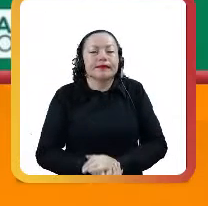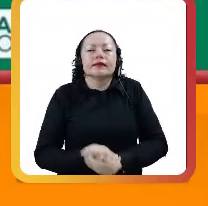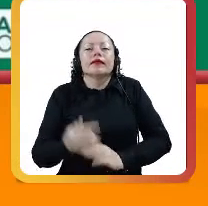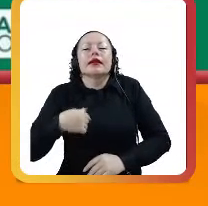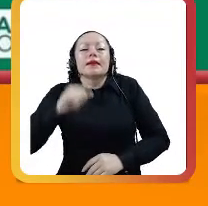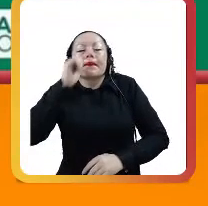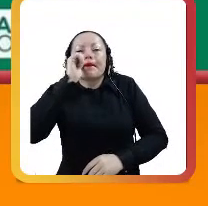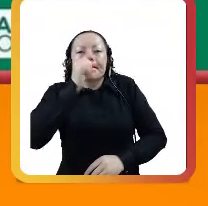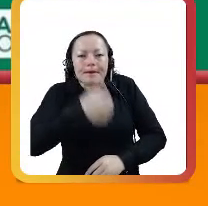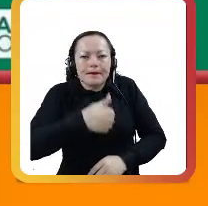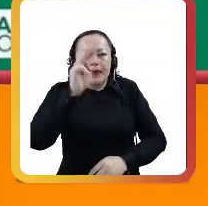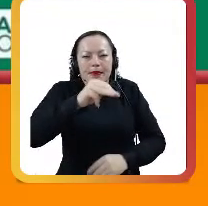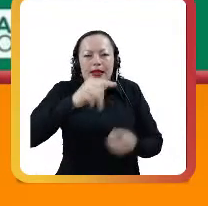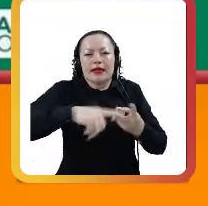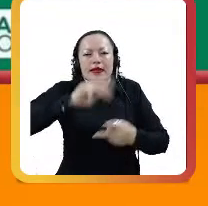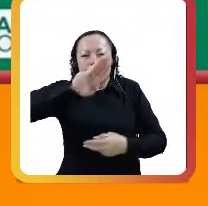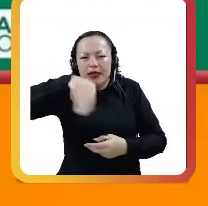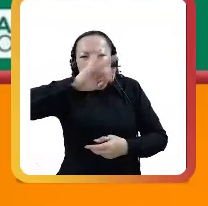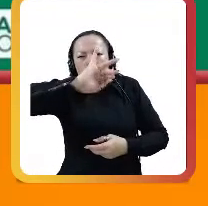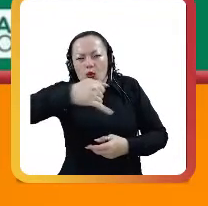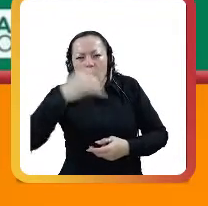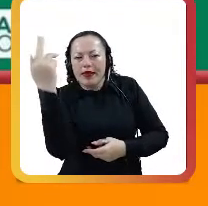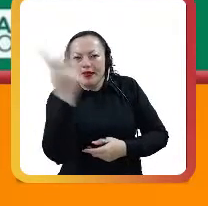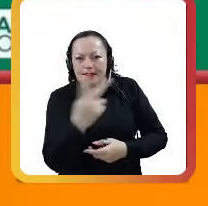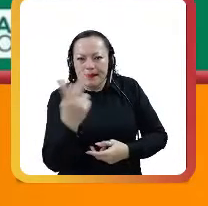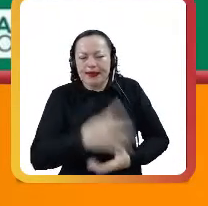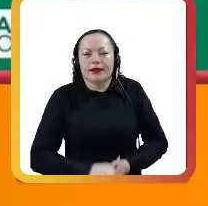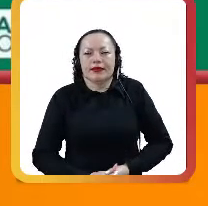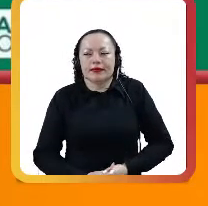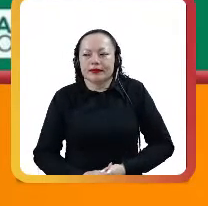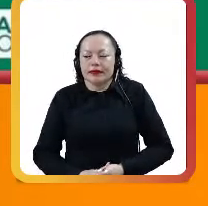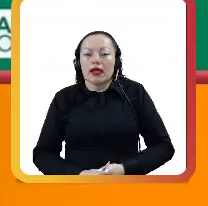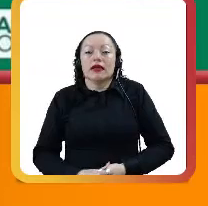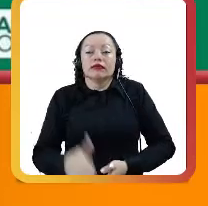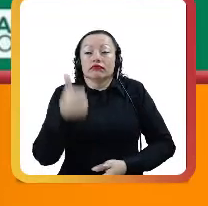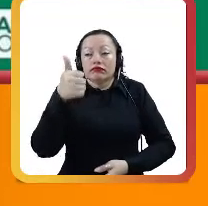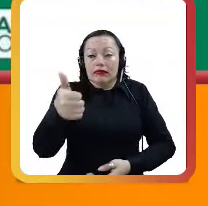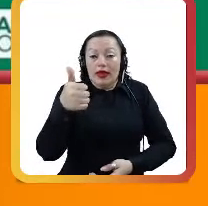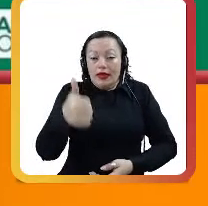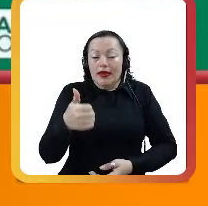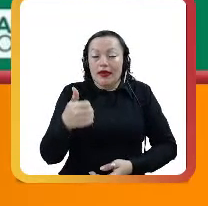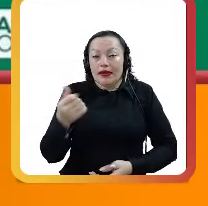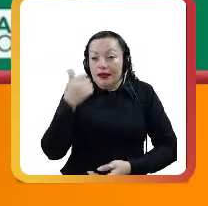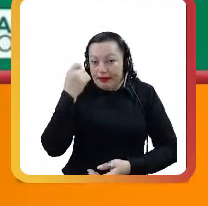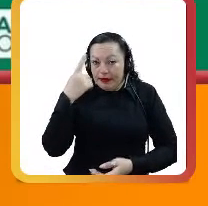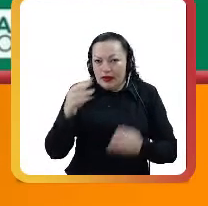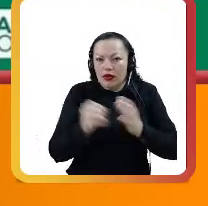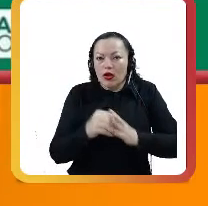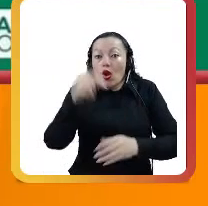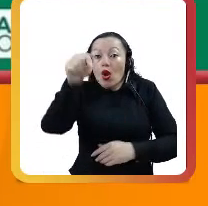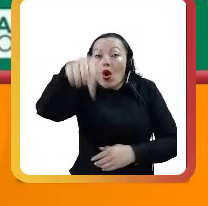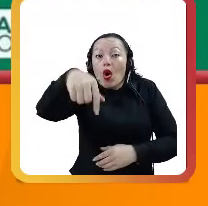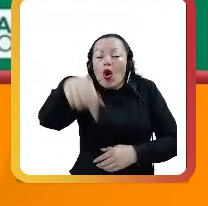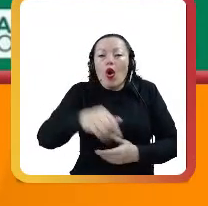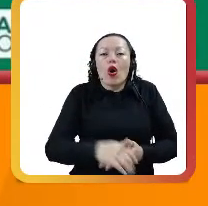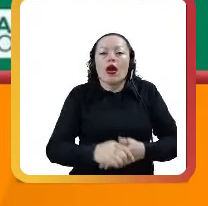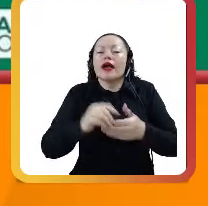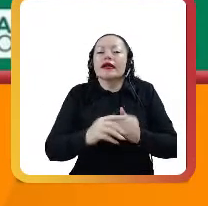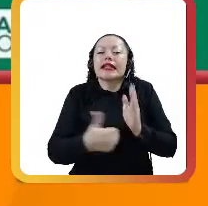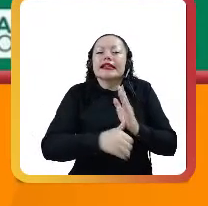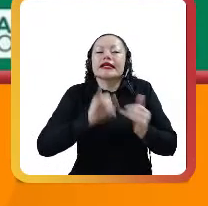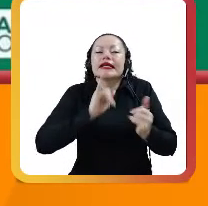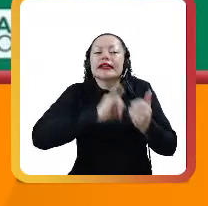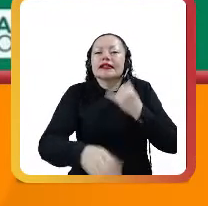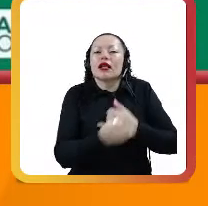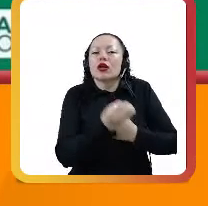martes, miércoles, jueves y viernes. Muy bien. Entonces, ténganlo en cuenta. Hoy, cédulas terminadas